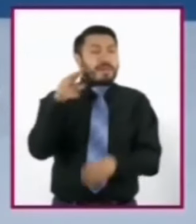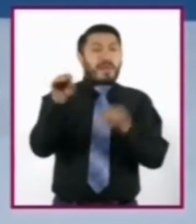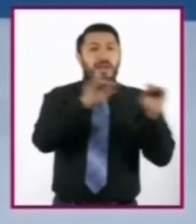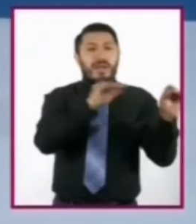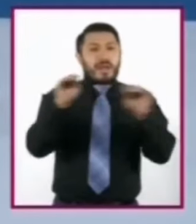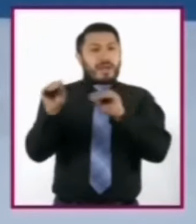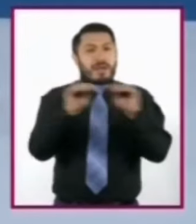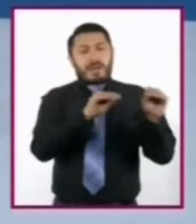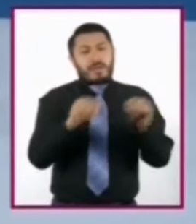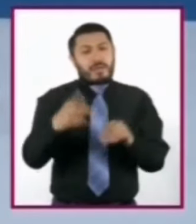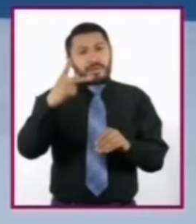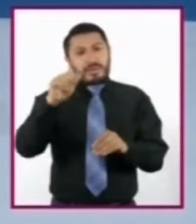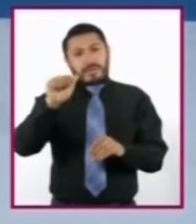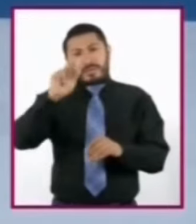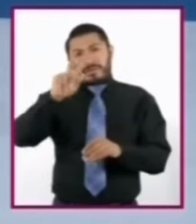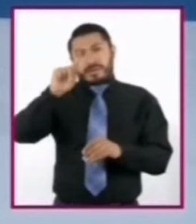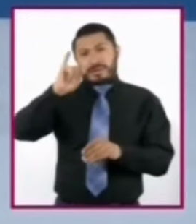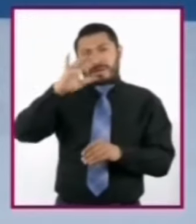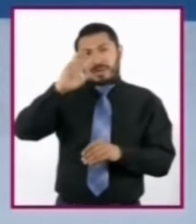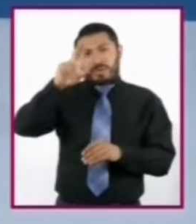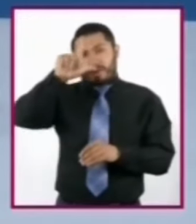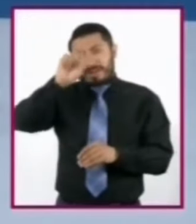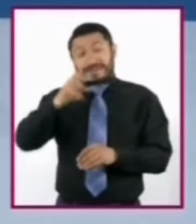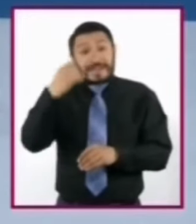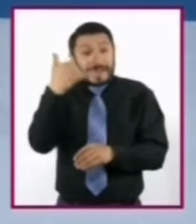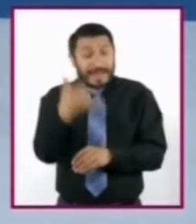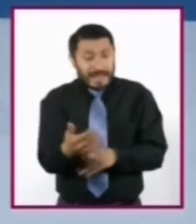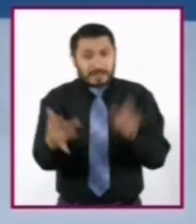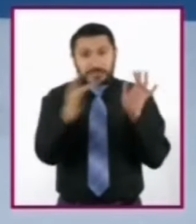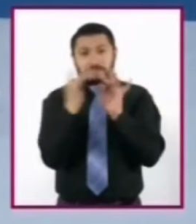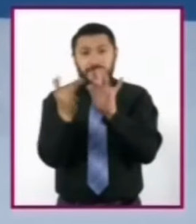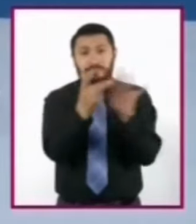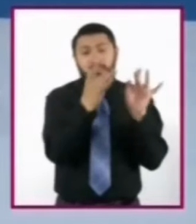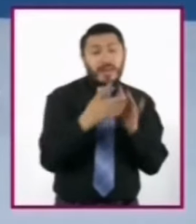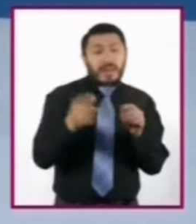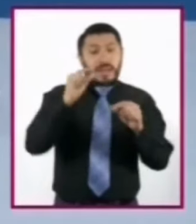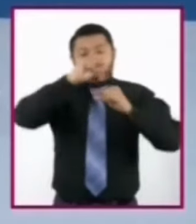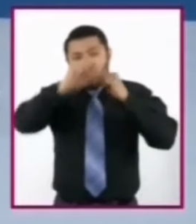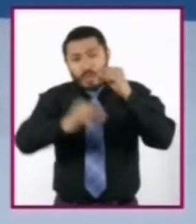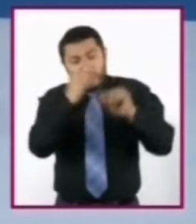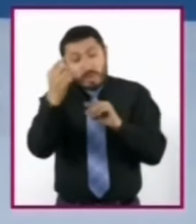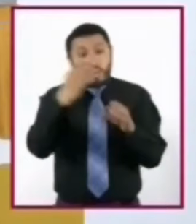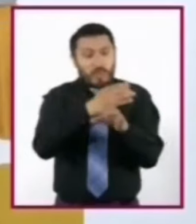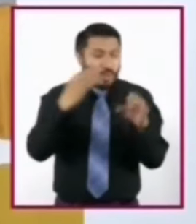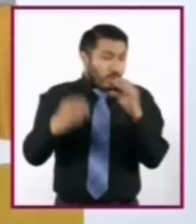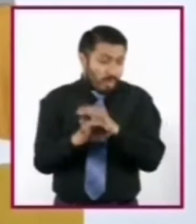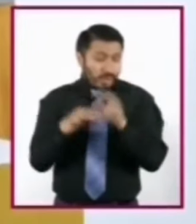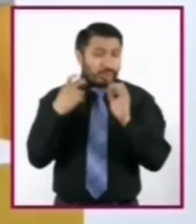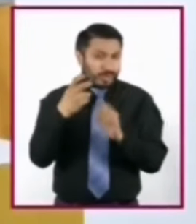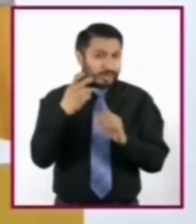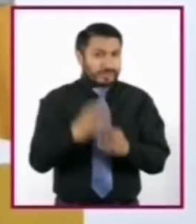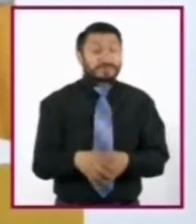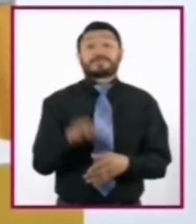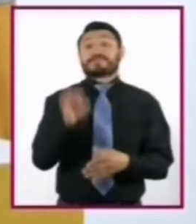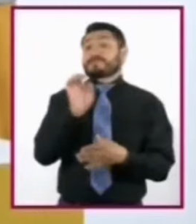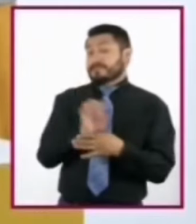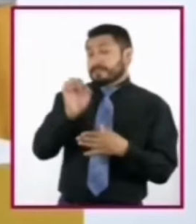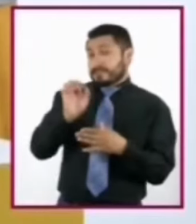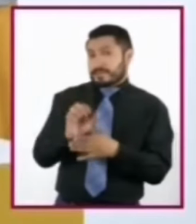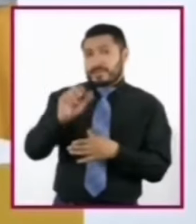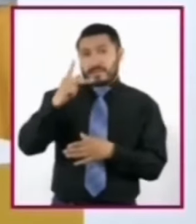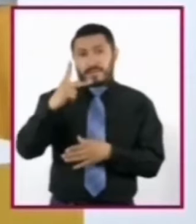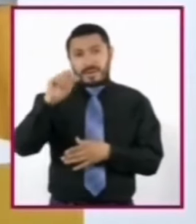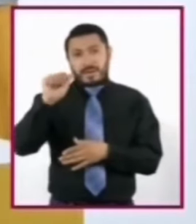las partículas y la interacción de las fuerzas de nuestros átomos con los de los objetos. Entonces, ¿las partículas